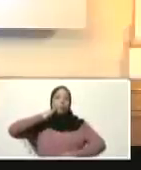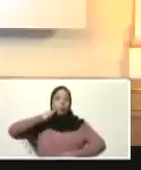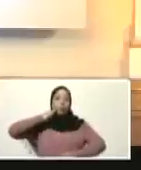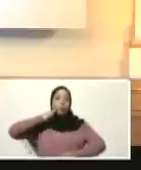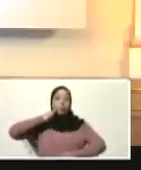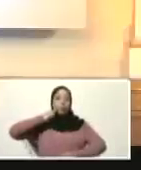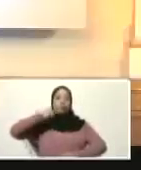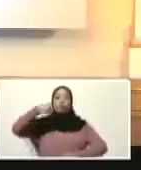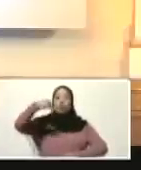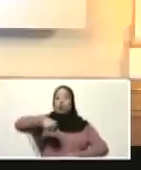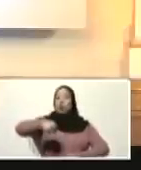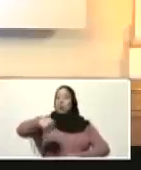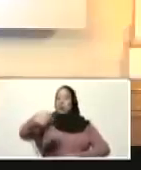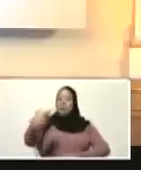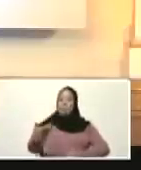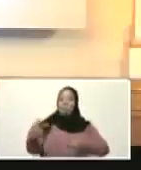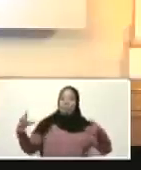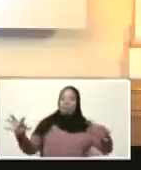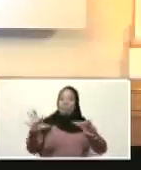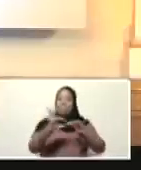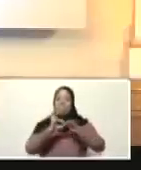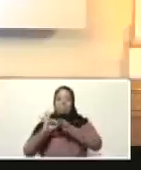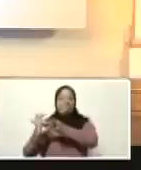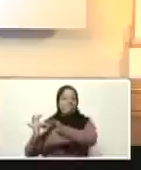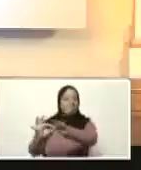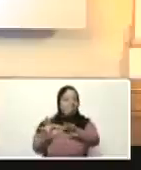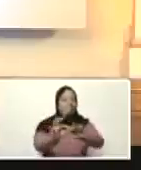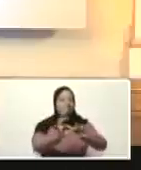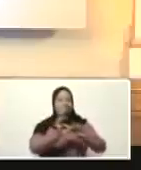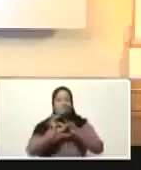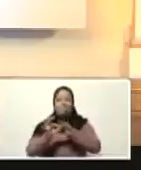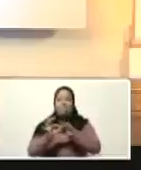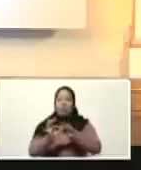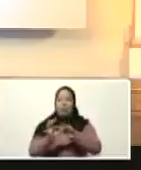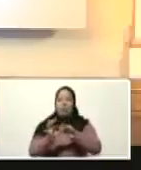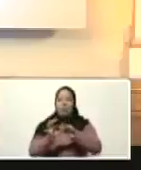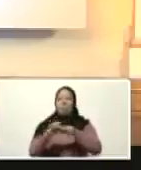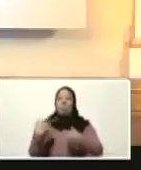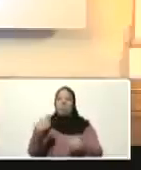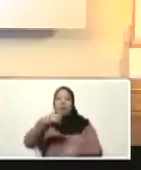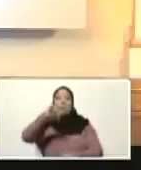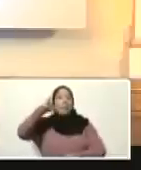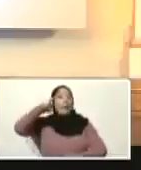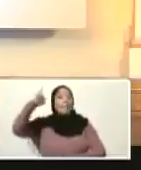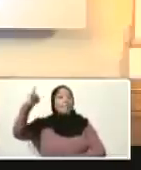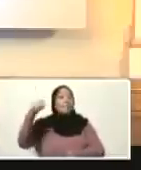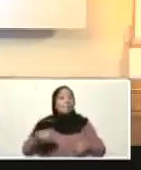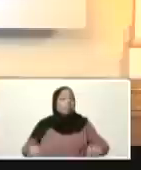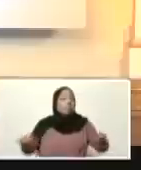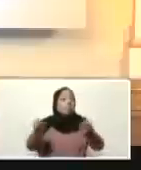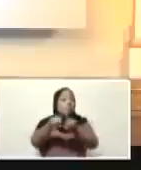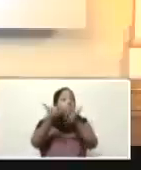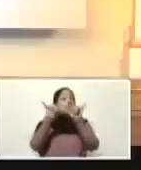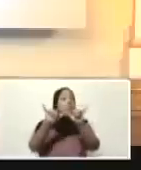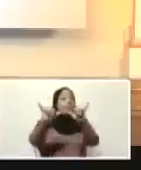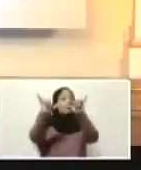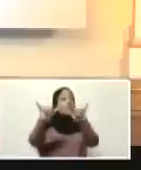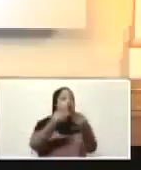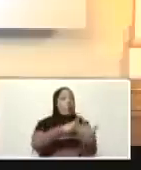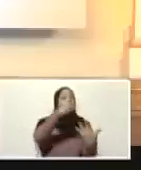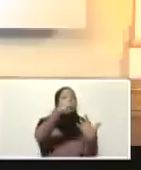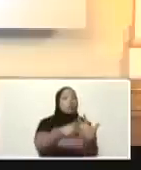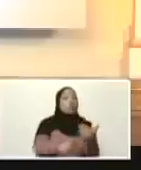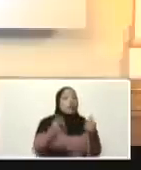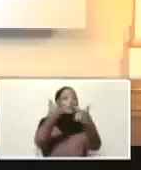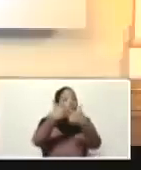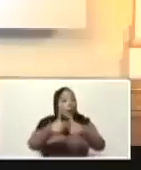Hoy como nunca, unida en valores e ideales y en el proyecto histórico del libertador